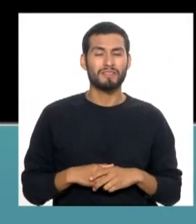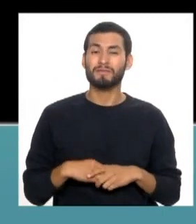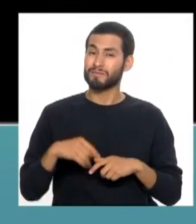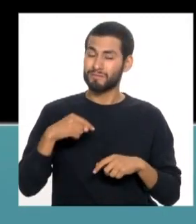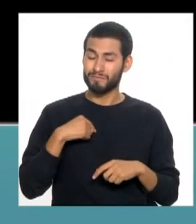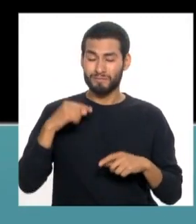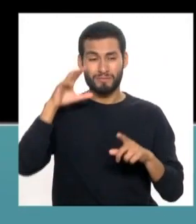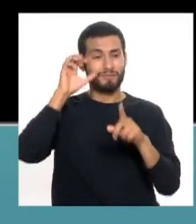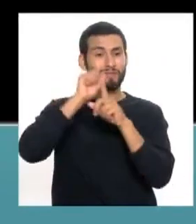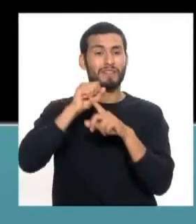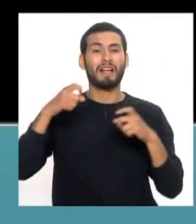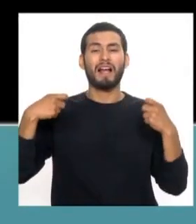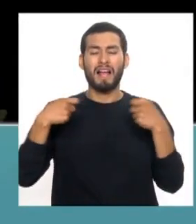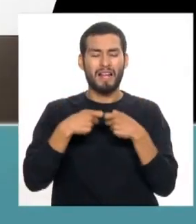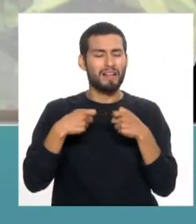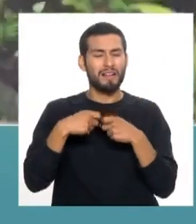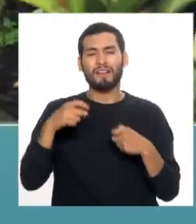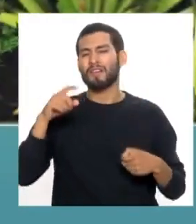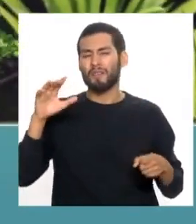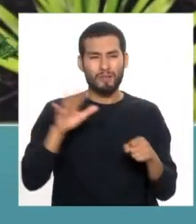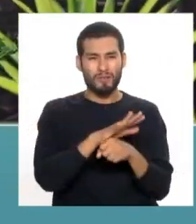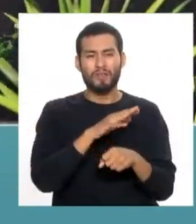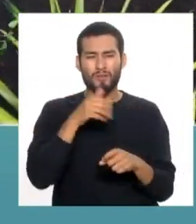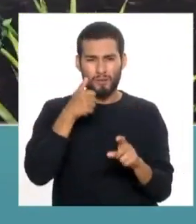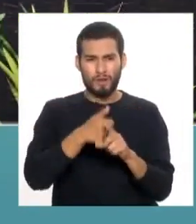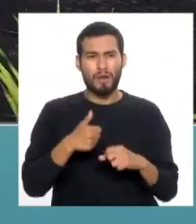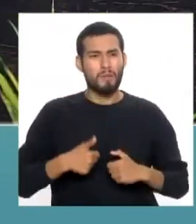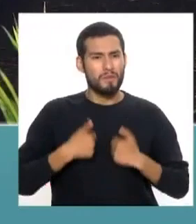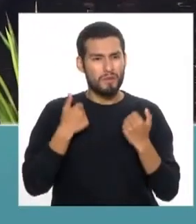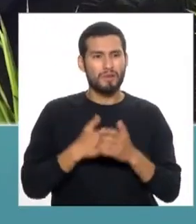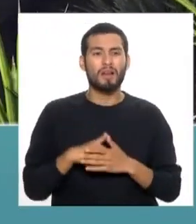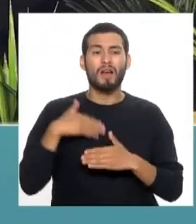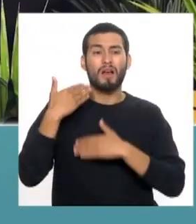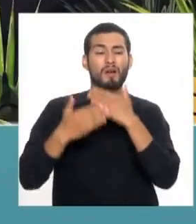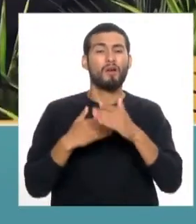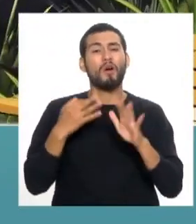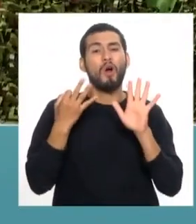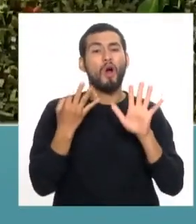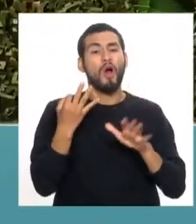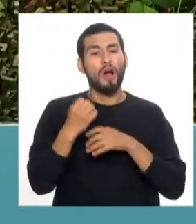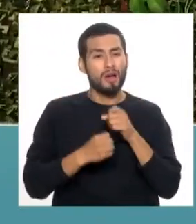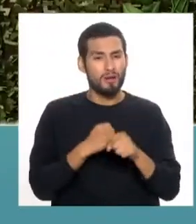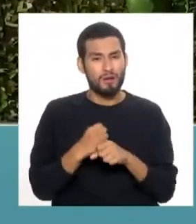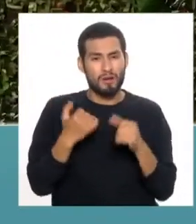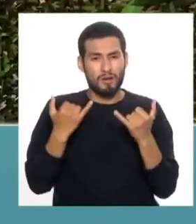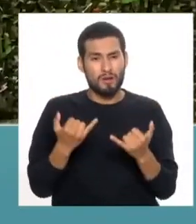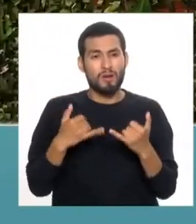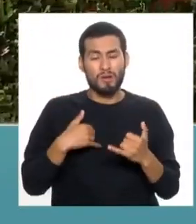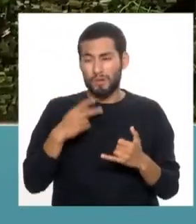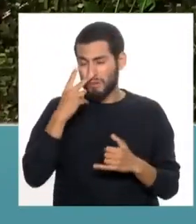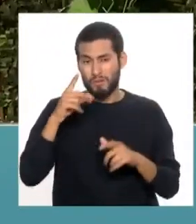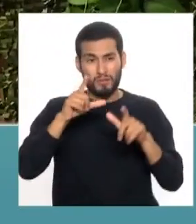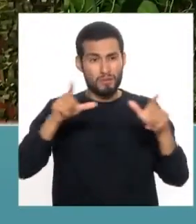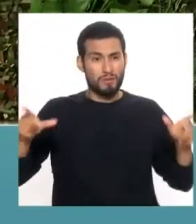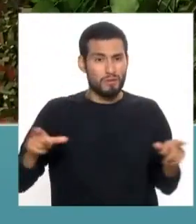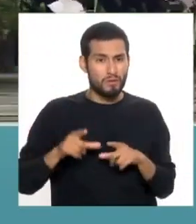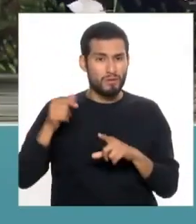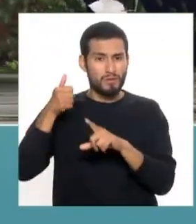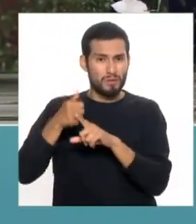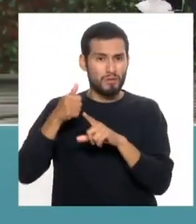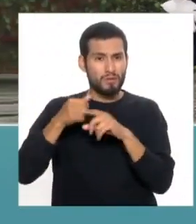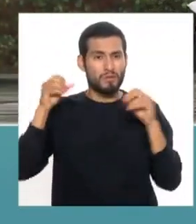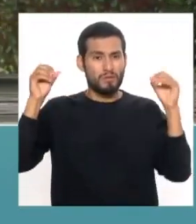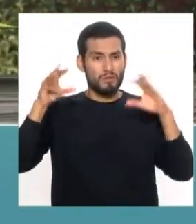He logrado energía 100% biológica. Después de 8 años, ahora podemos ver a los parques generar su